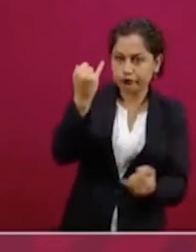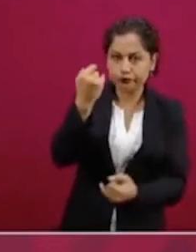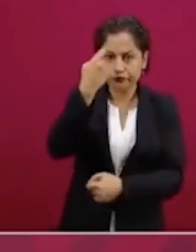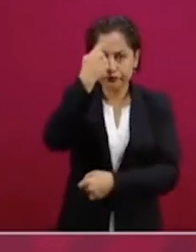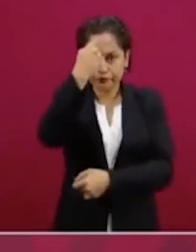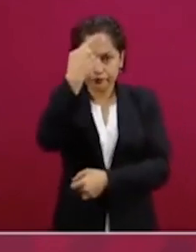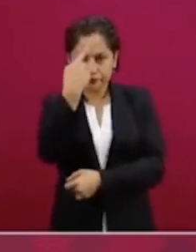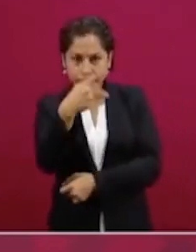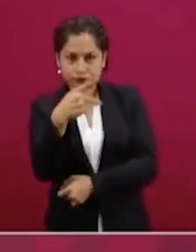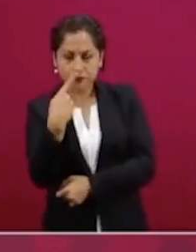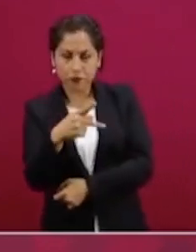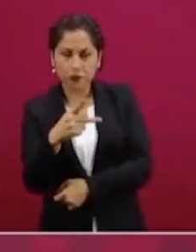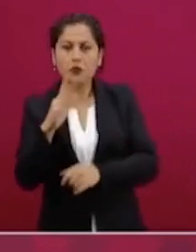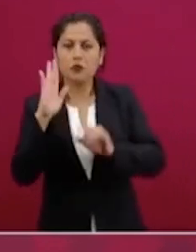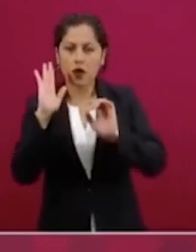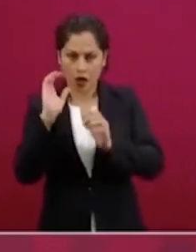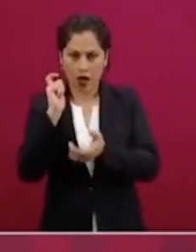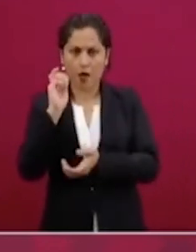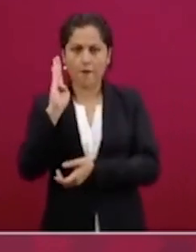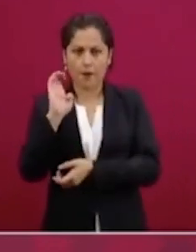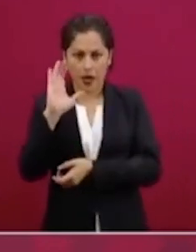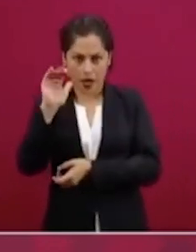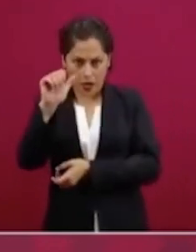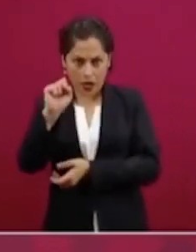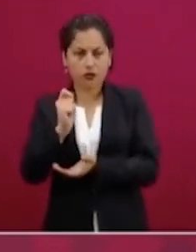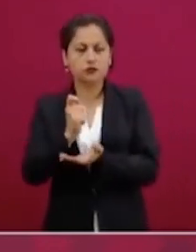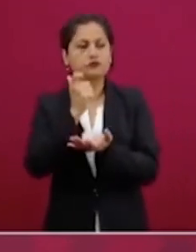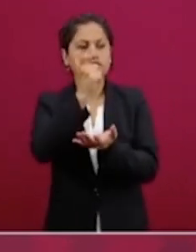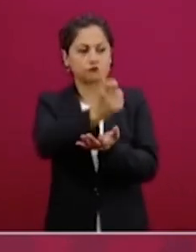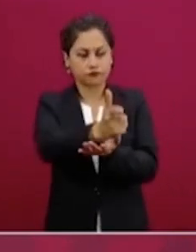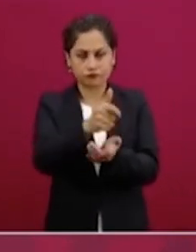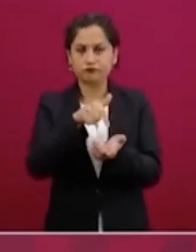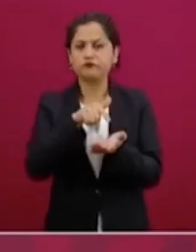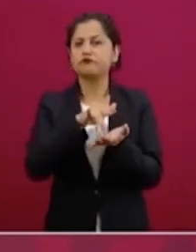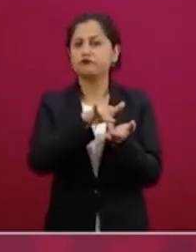de actuar, guardadas las proporciones.